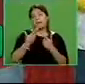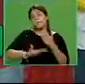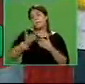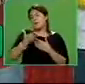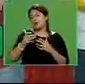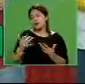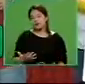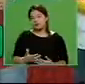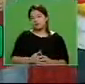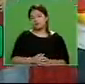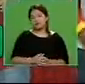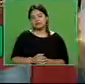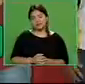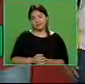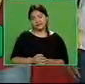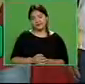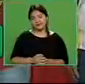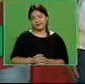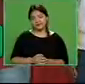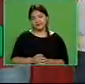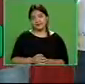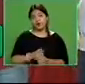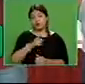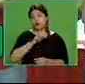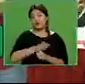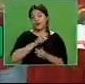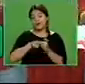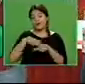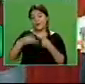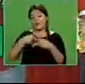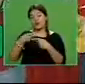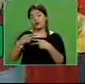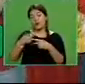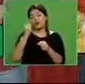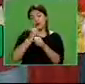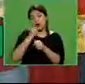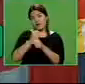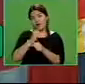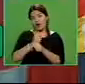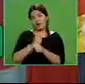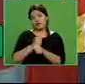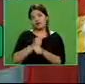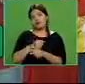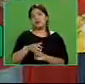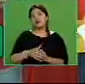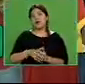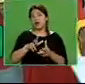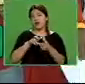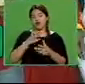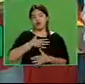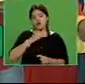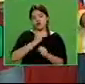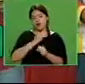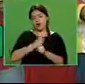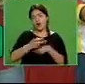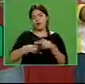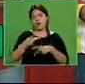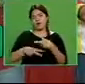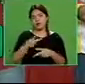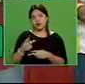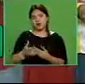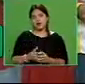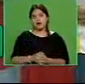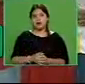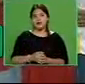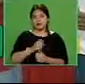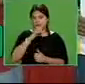importante, Valeria, es que tú te integres a un proceso socioproductivo, que pases a tener tu trabajo productivo y que, bueno,